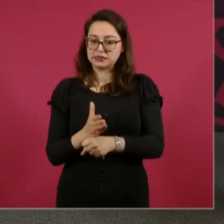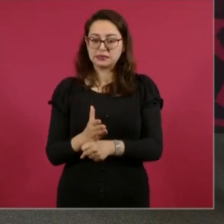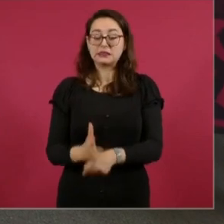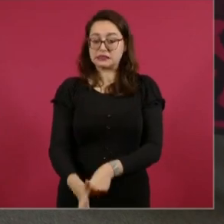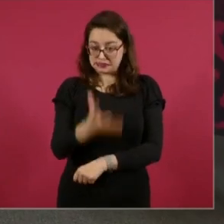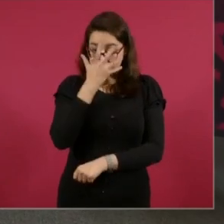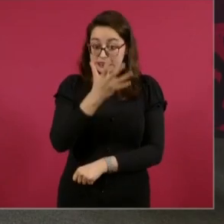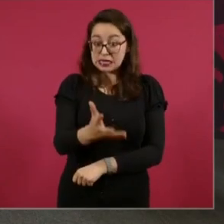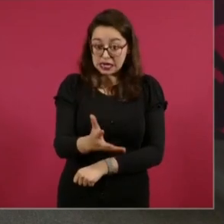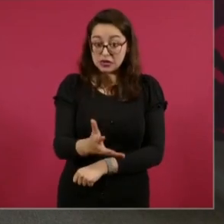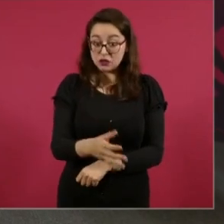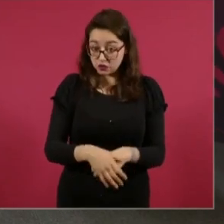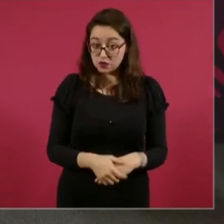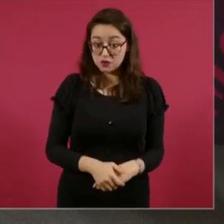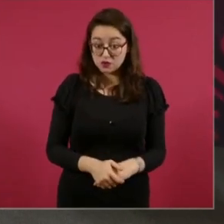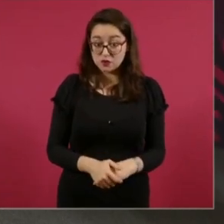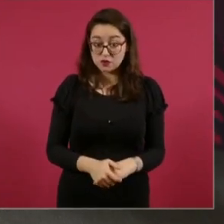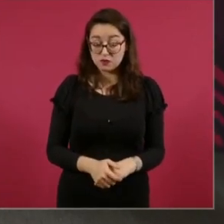cero impunidad.